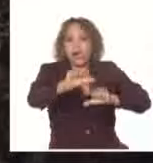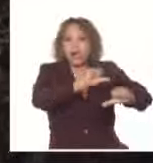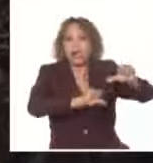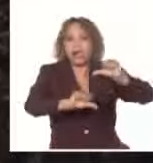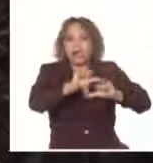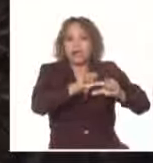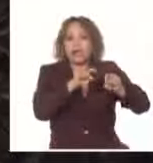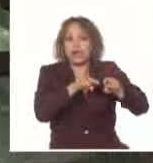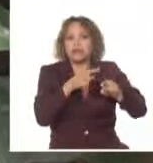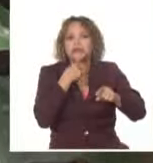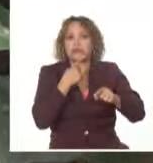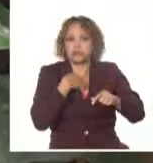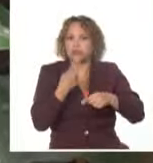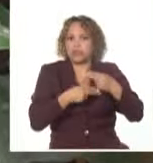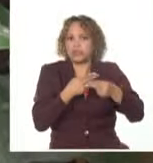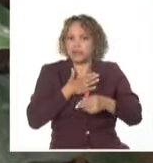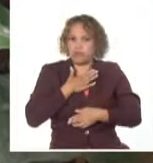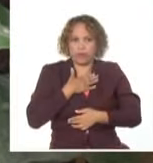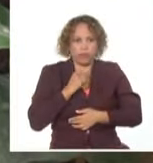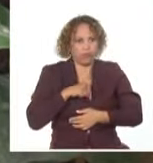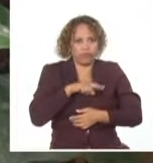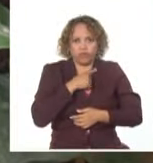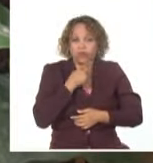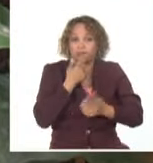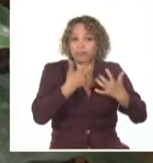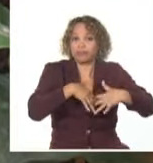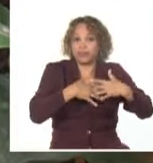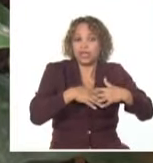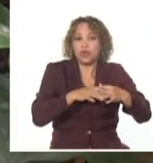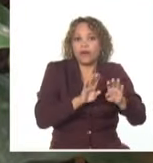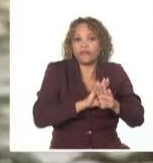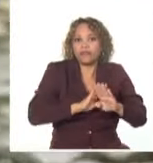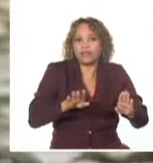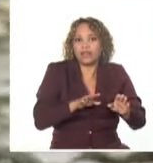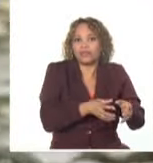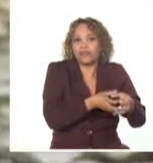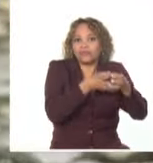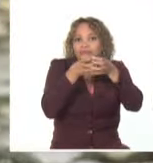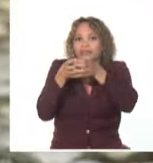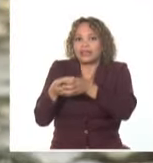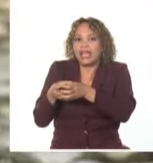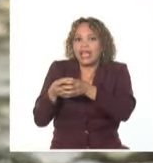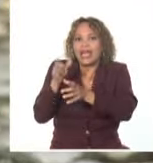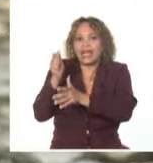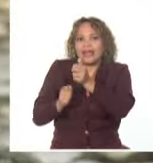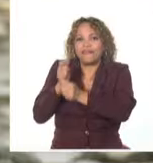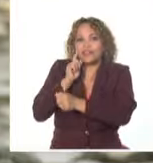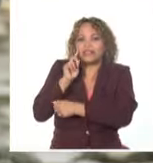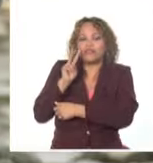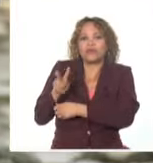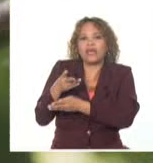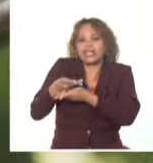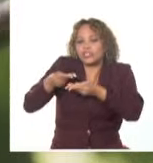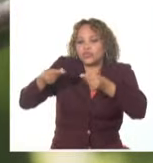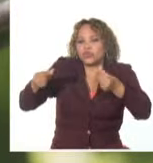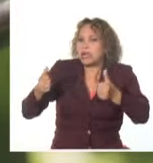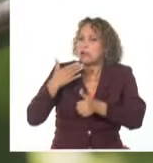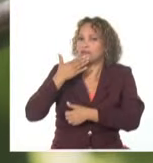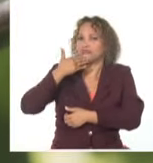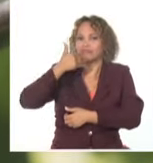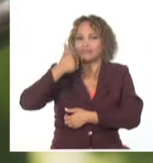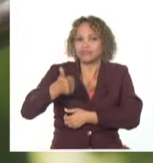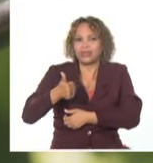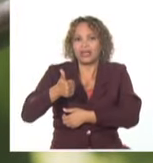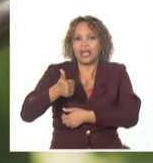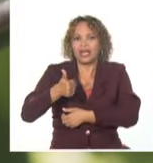por nosotros mismos. Cuando esas plantaciones tú las llevas al cafetal, ¿qué es lo que encuentras? Suelo fértil, suelo